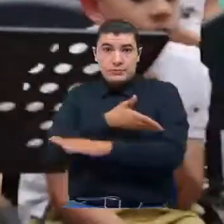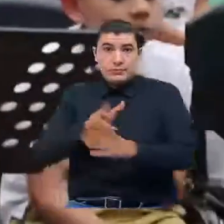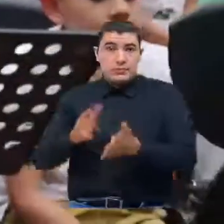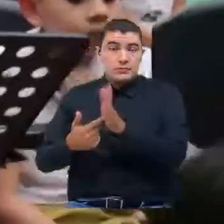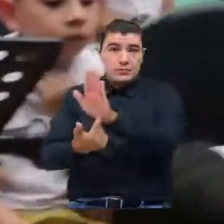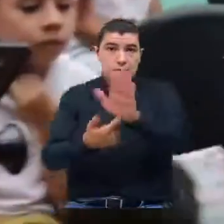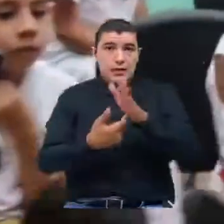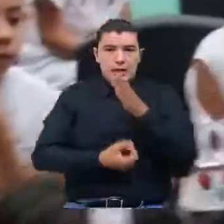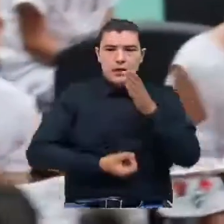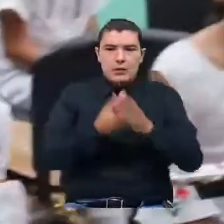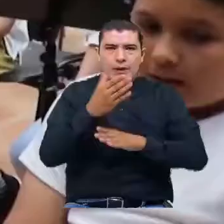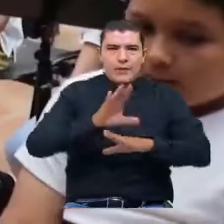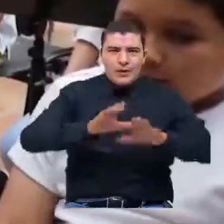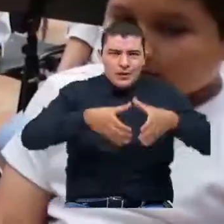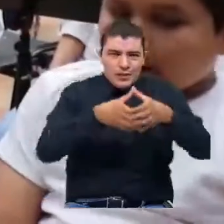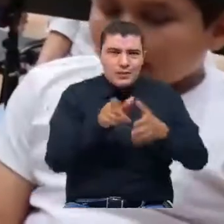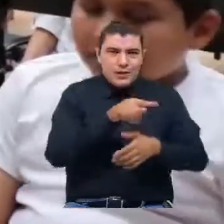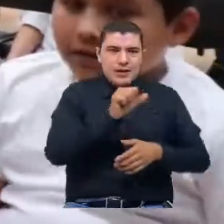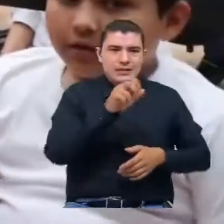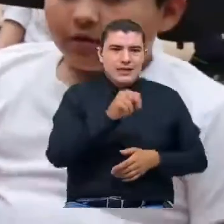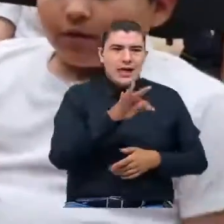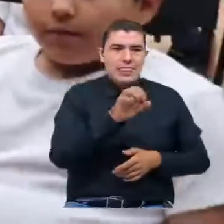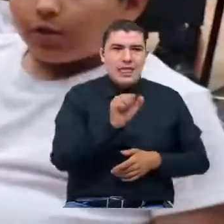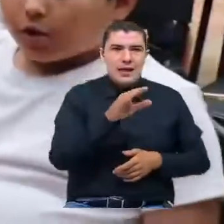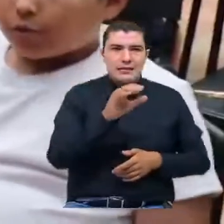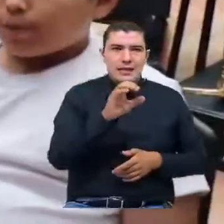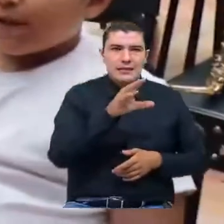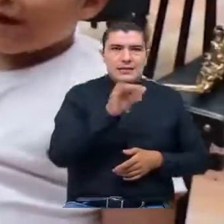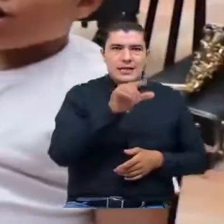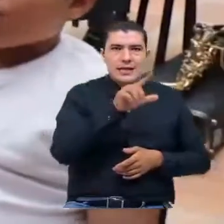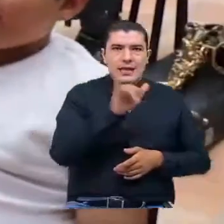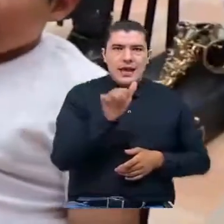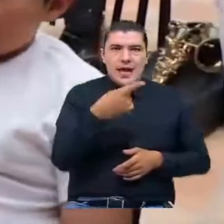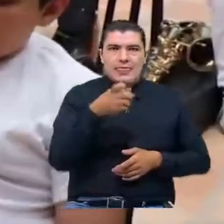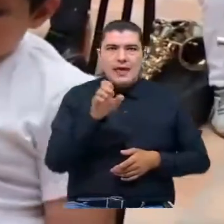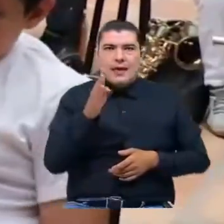oficial de la nueva banda sinfónica Santa Cecilia de Vélez, recientemente recuperada.